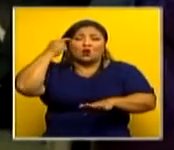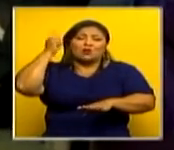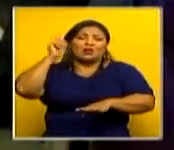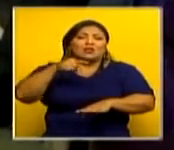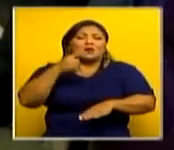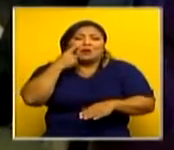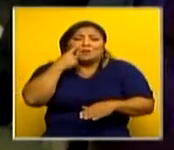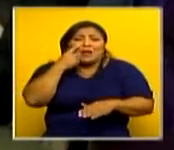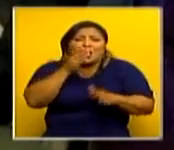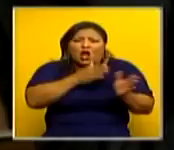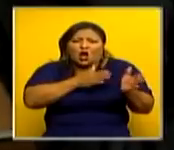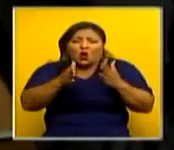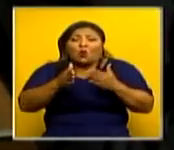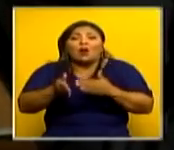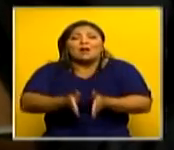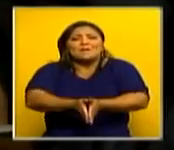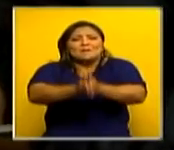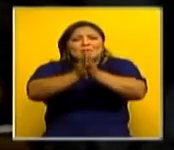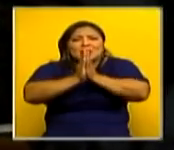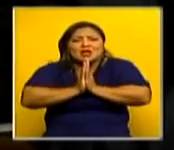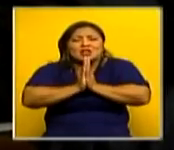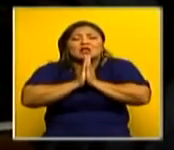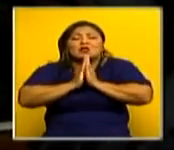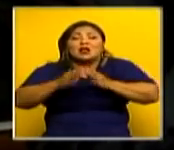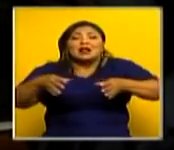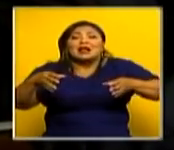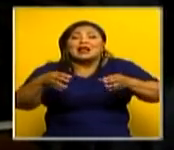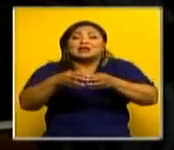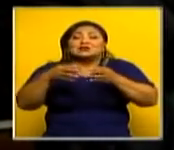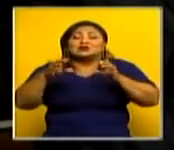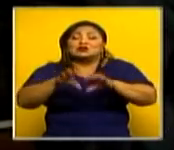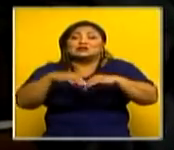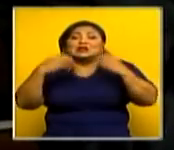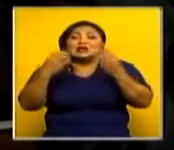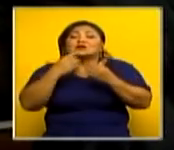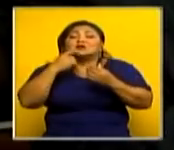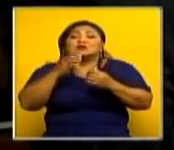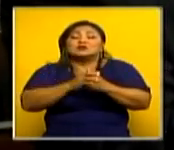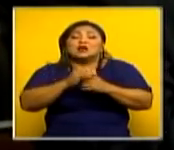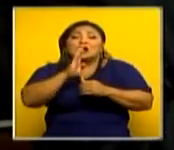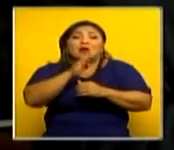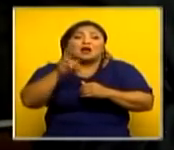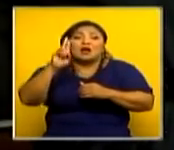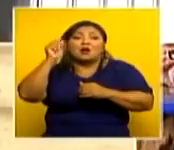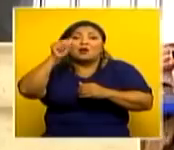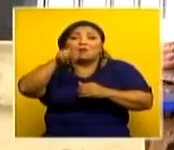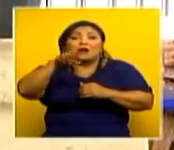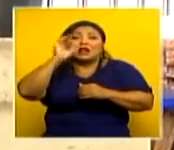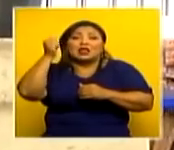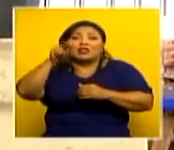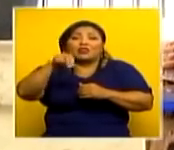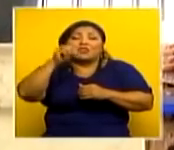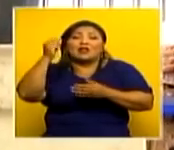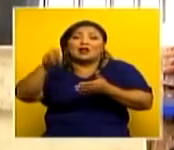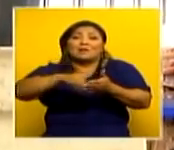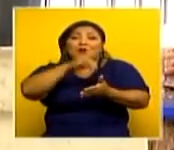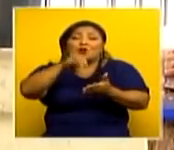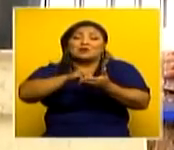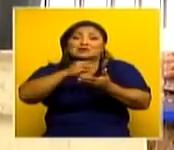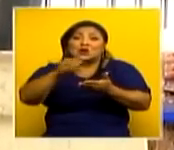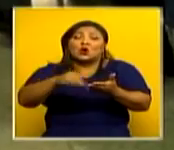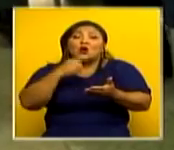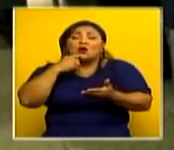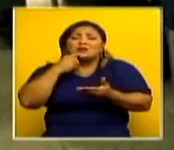tomar medidas. Ese es el pedido que hace la Asociación de Meseros y Bartenders de la provincia del Guayas, tras el ingreso masivo